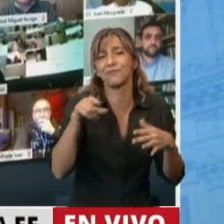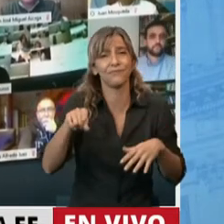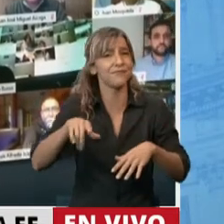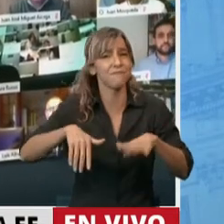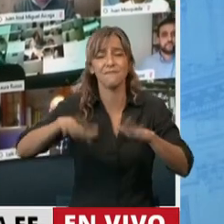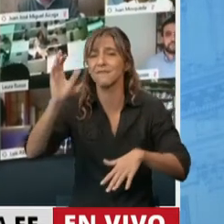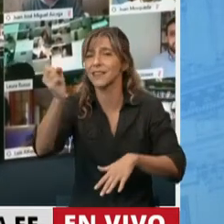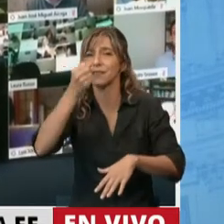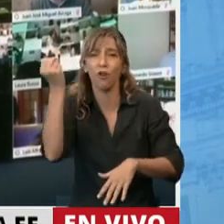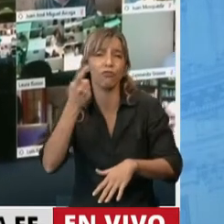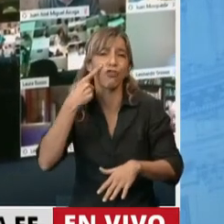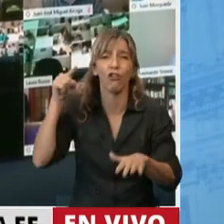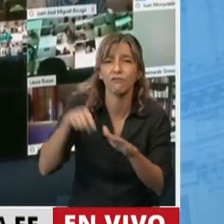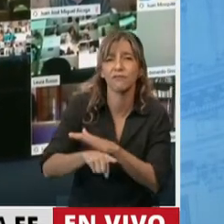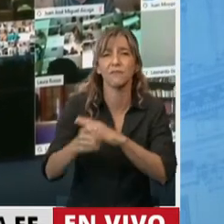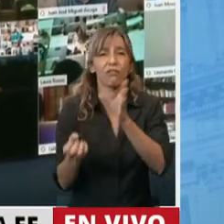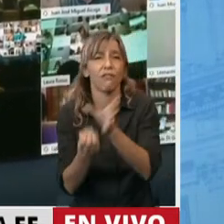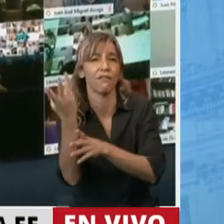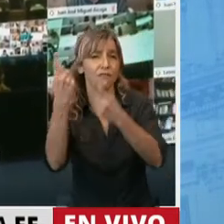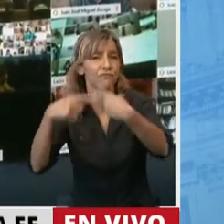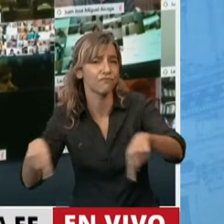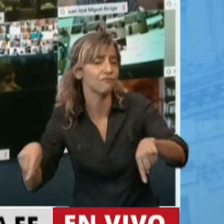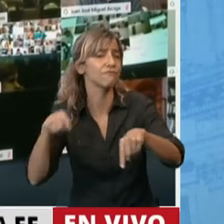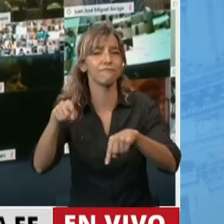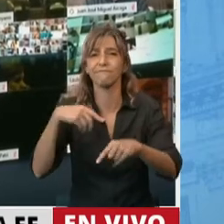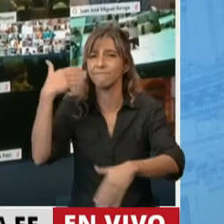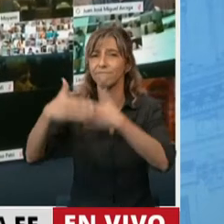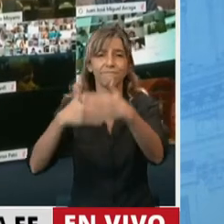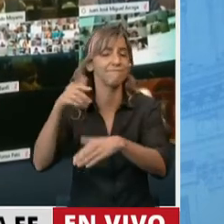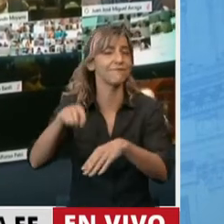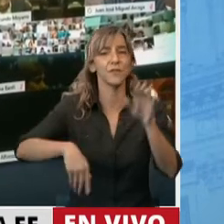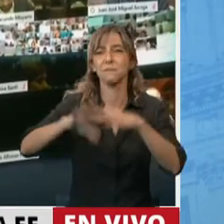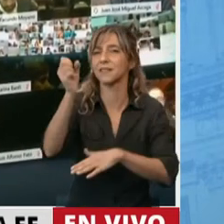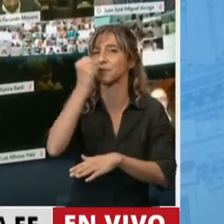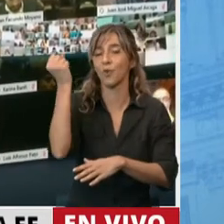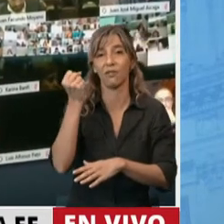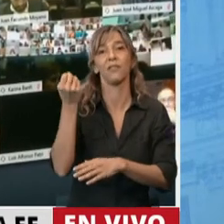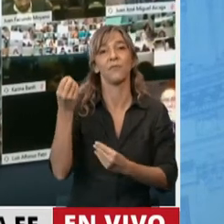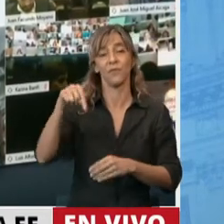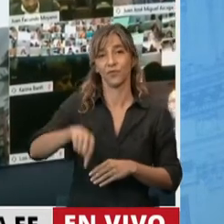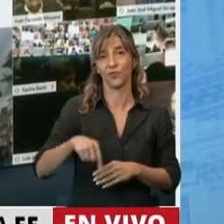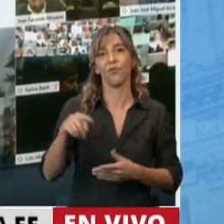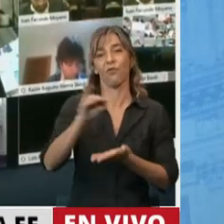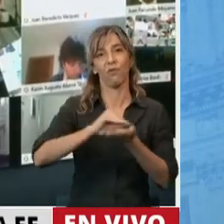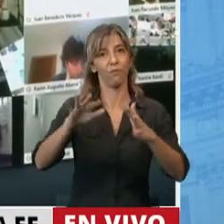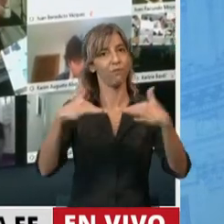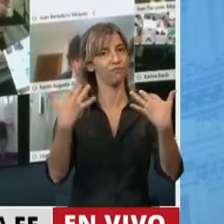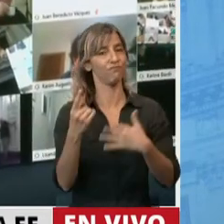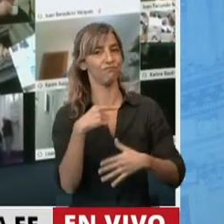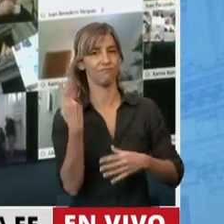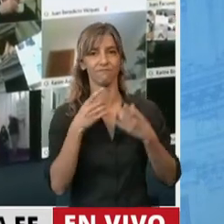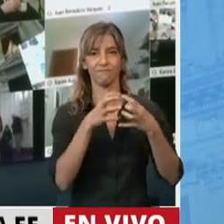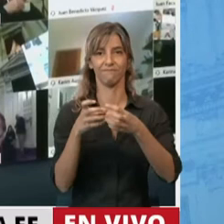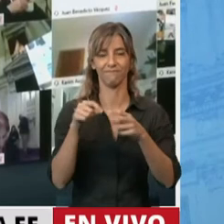verdadera soberanía que tenemos que poner en la agenda, como lo estamos haciendo esta noche en esta Cámara de Diputados.